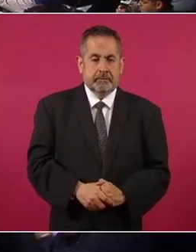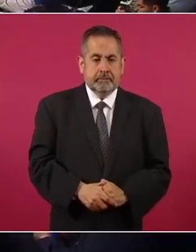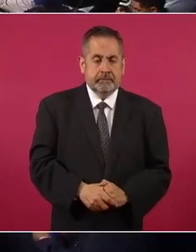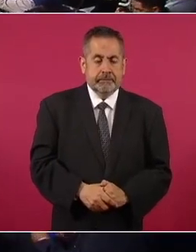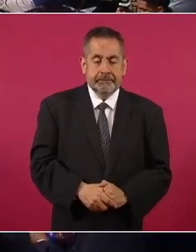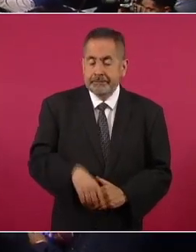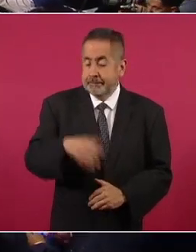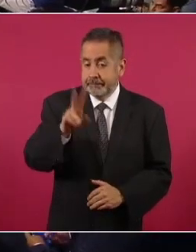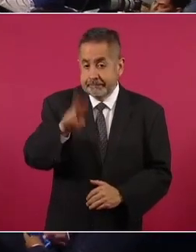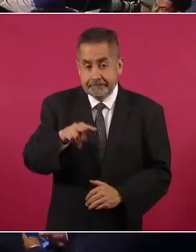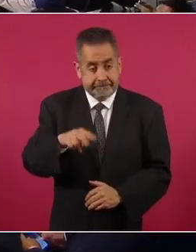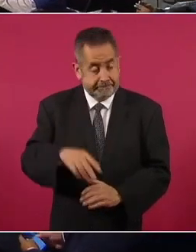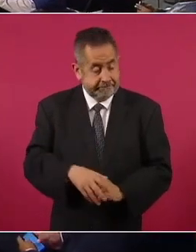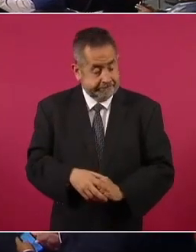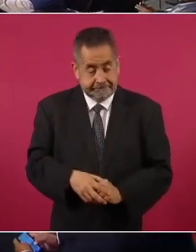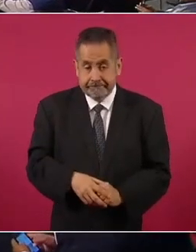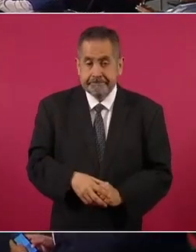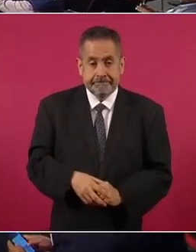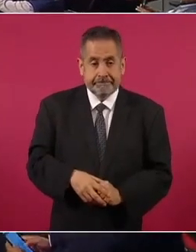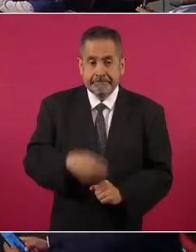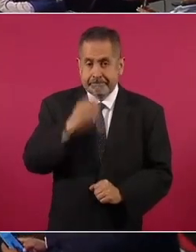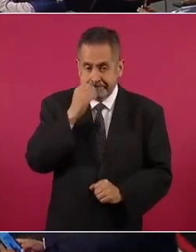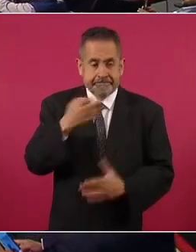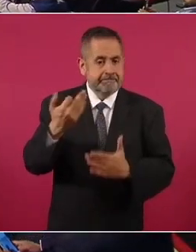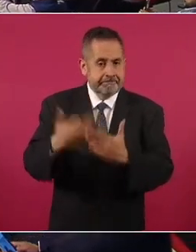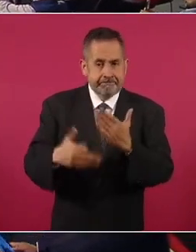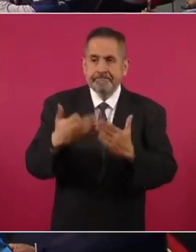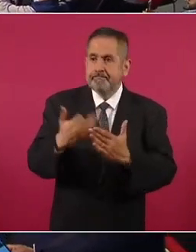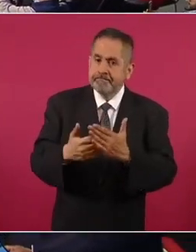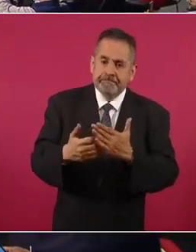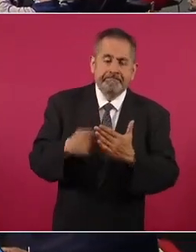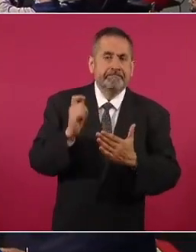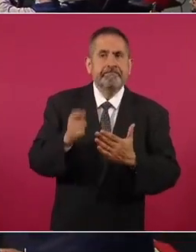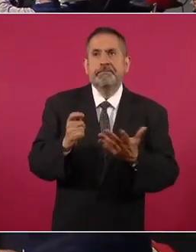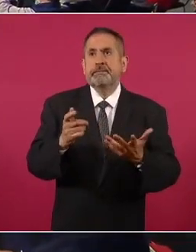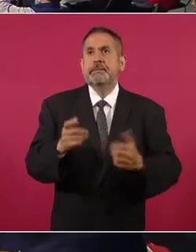Es que la verdad sí hace falta